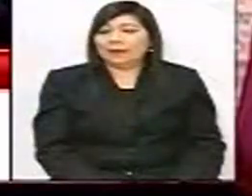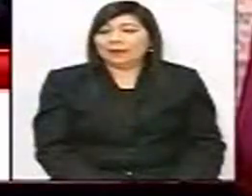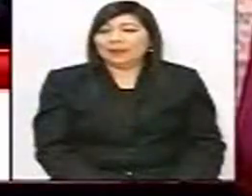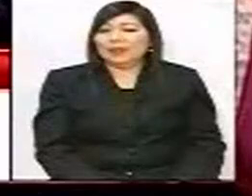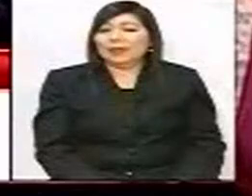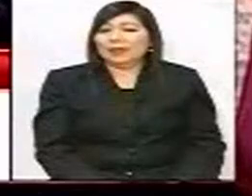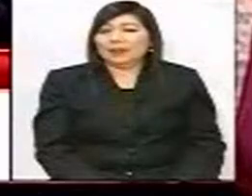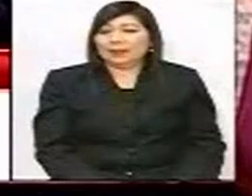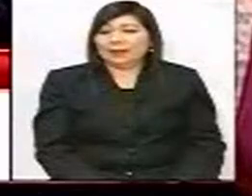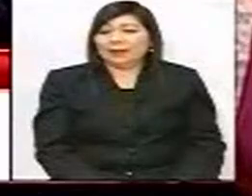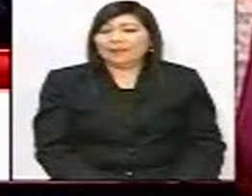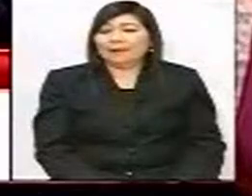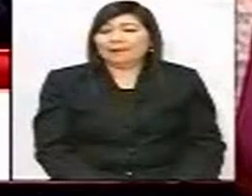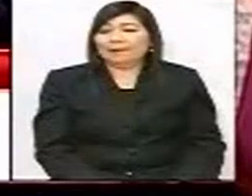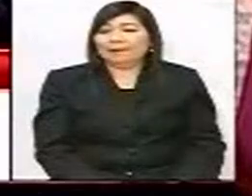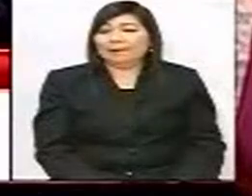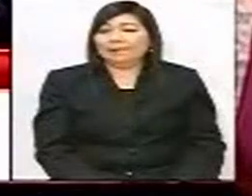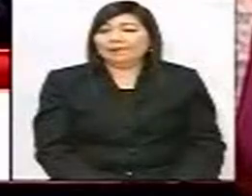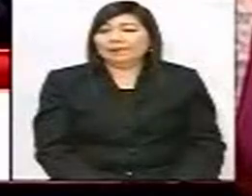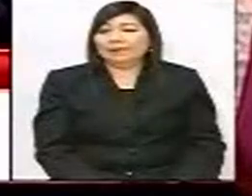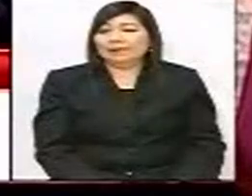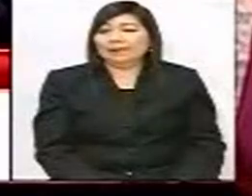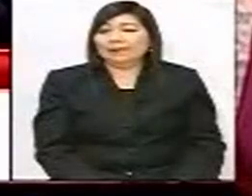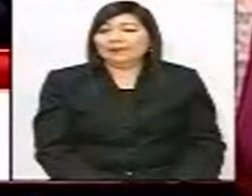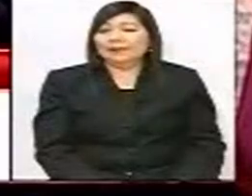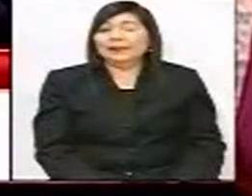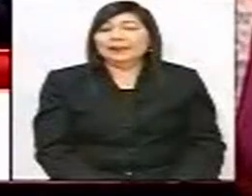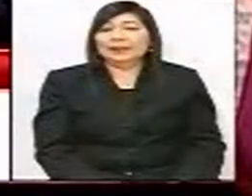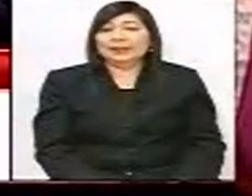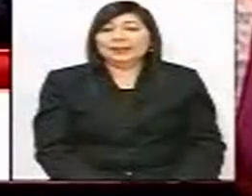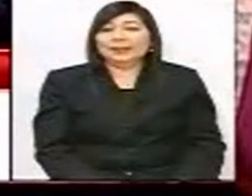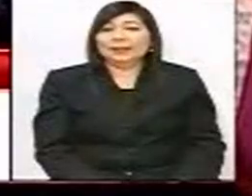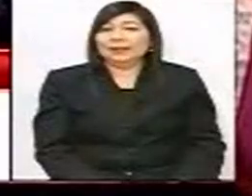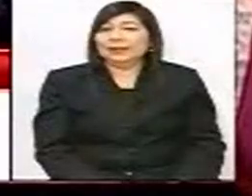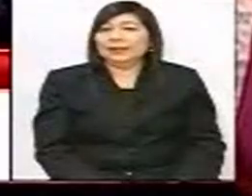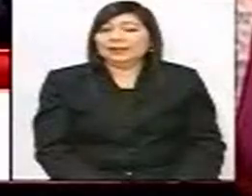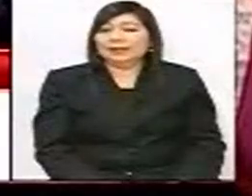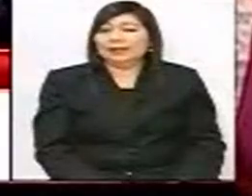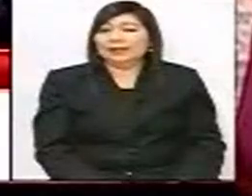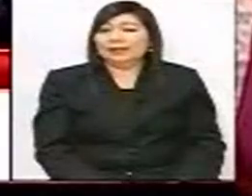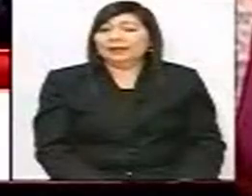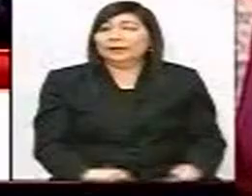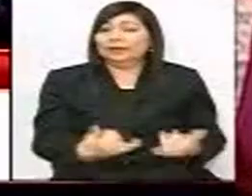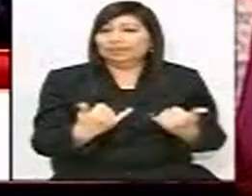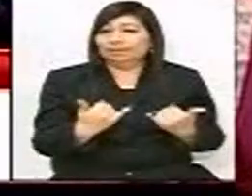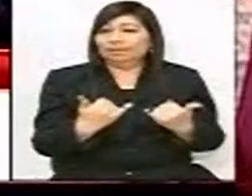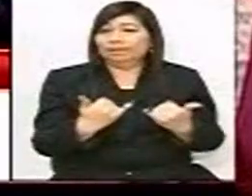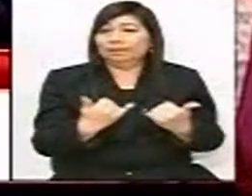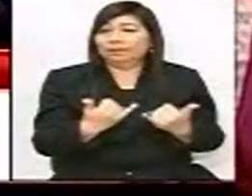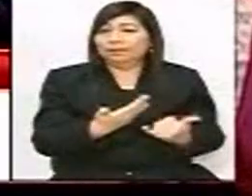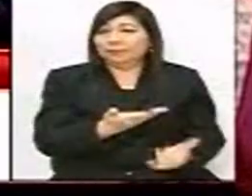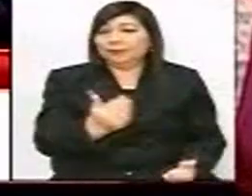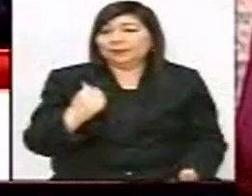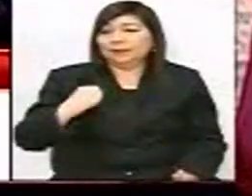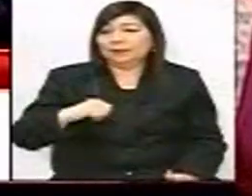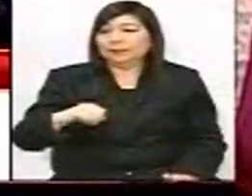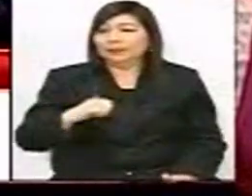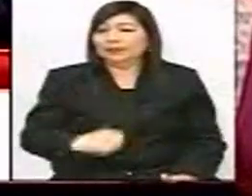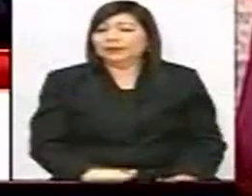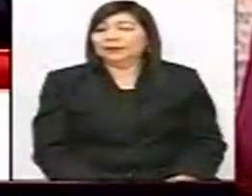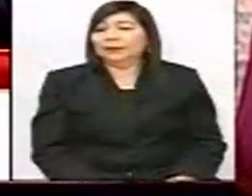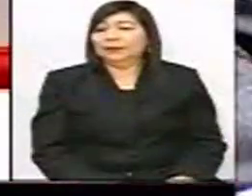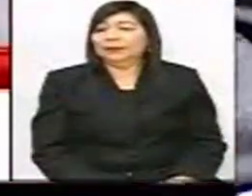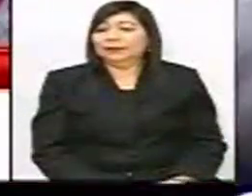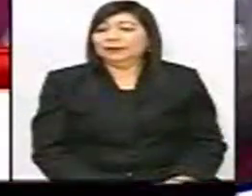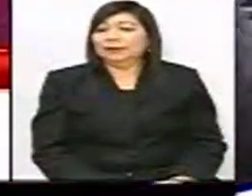congresista Segura me pide una interrupción. ¿Cómo no? Congresista Segura. Gracias, congresista. Gracias, presidente. En esa misma línea al señor alcalde, como